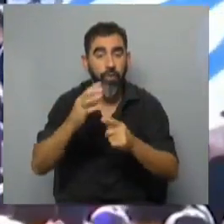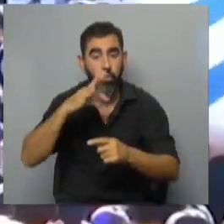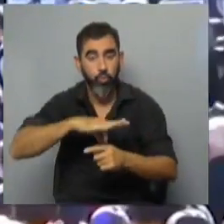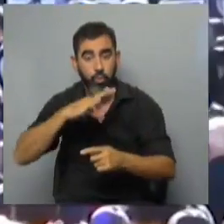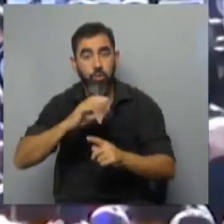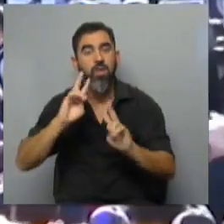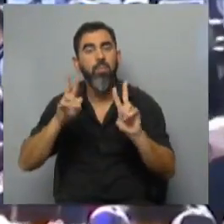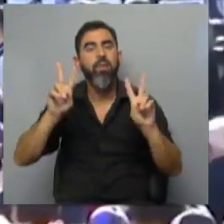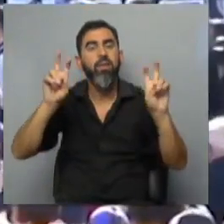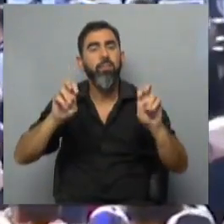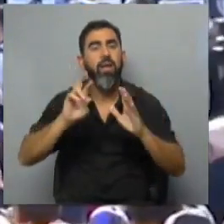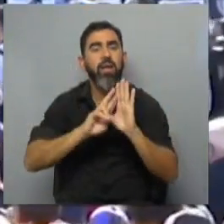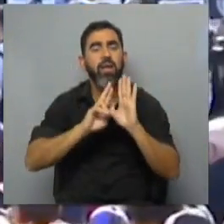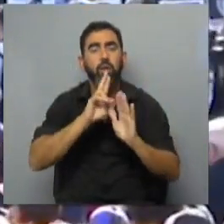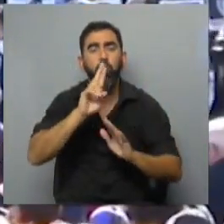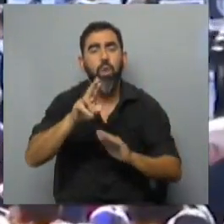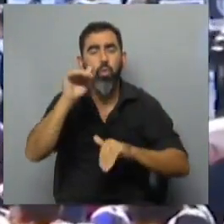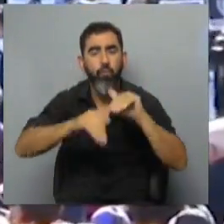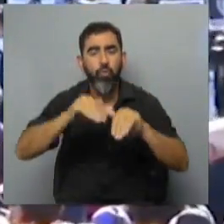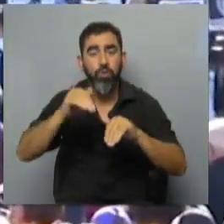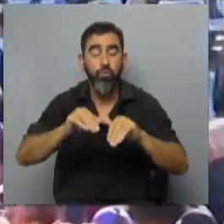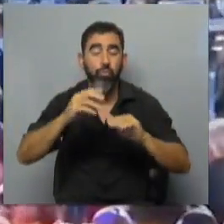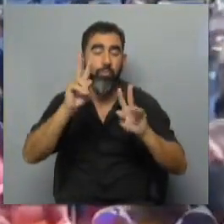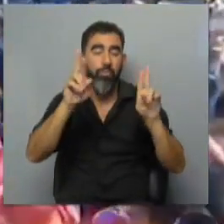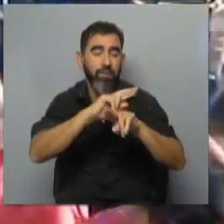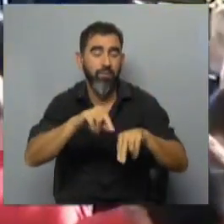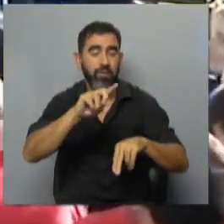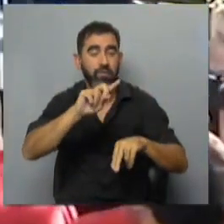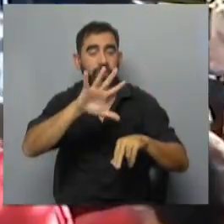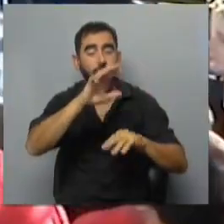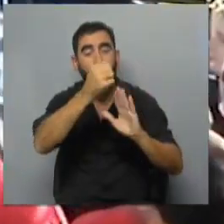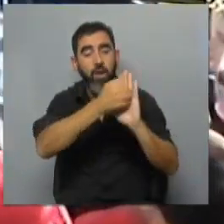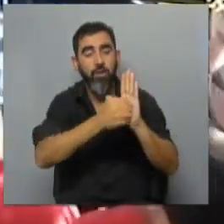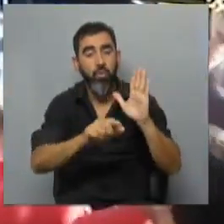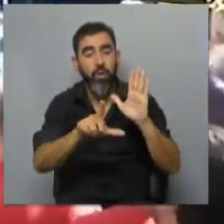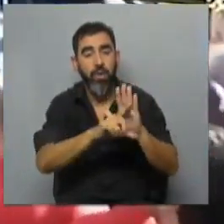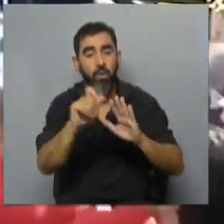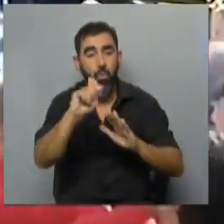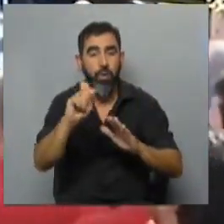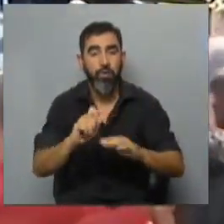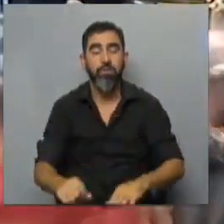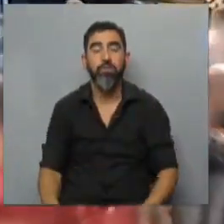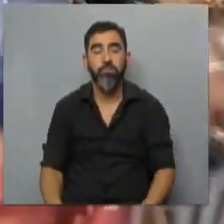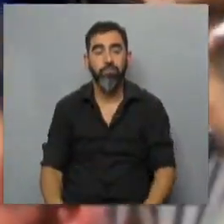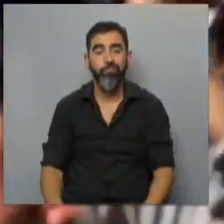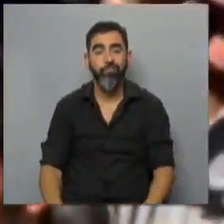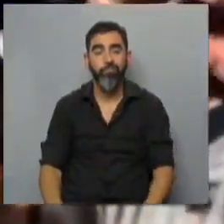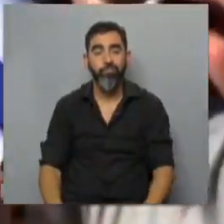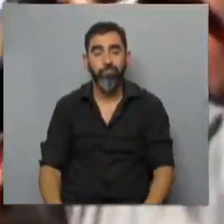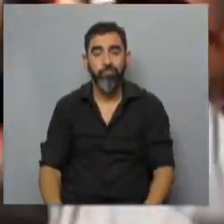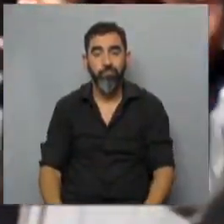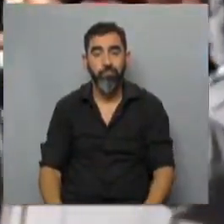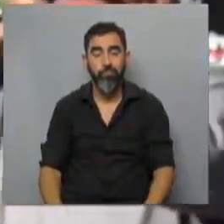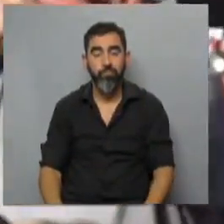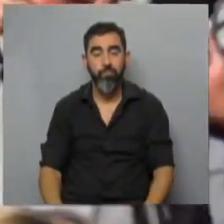referencia al resultado del plebiscito para derogar los 135 artículos de la ley de urgente consideración entre